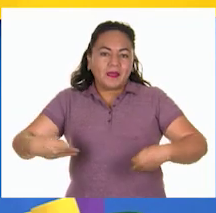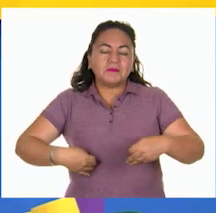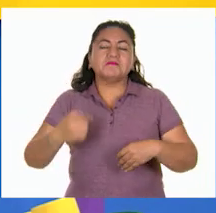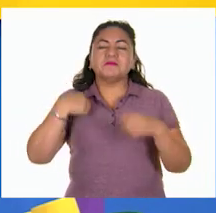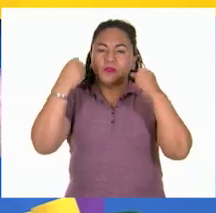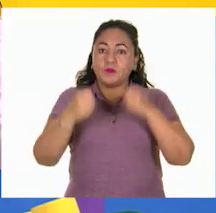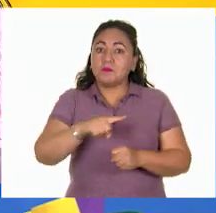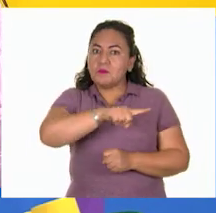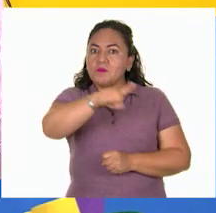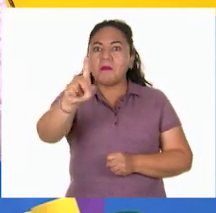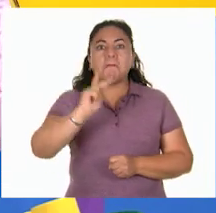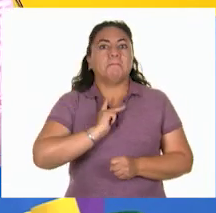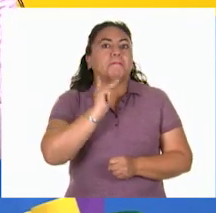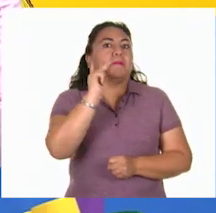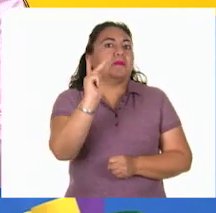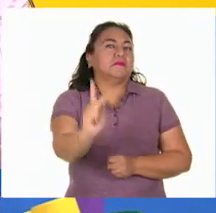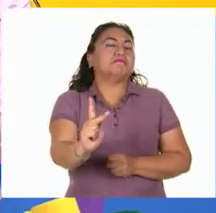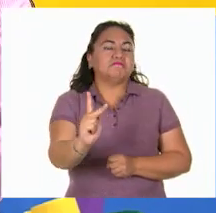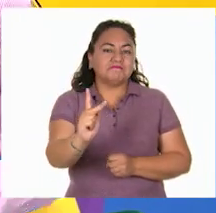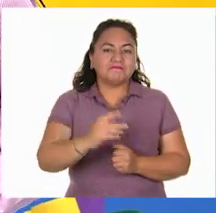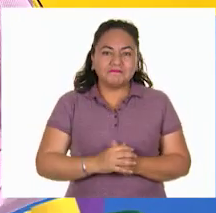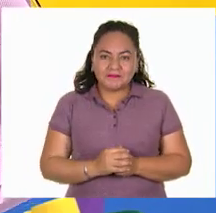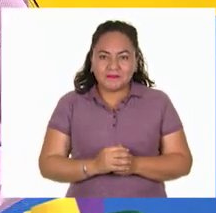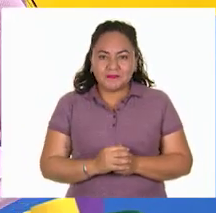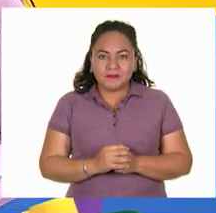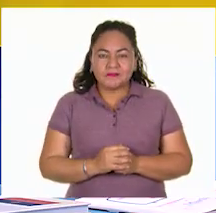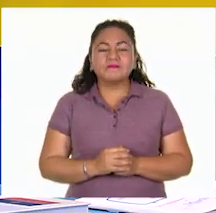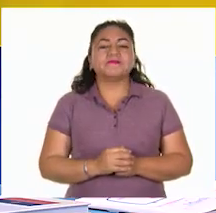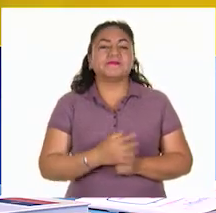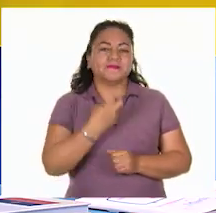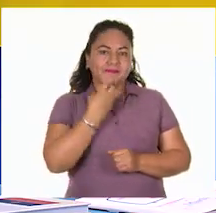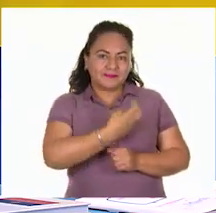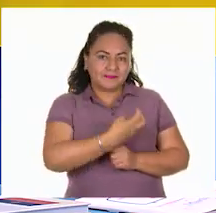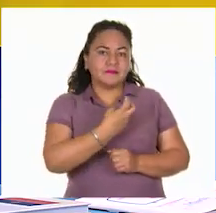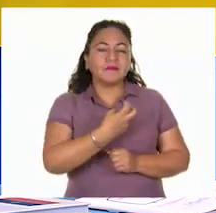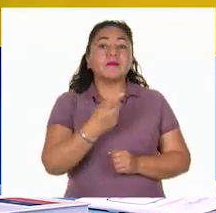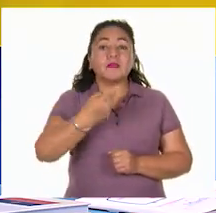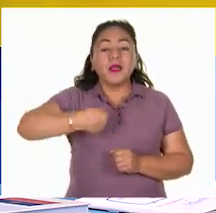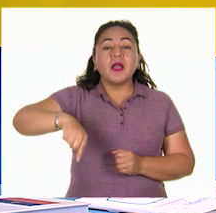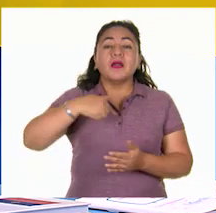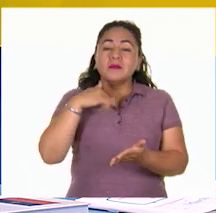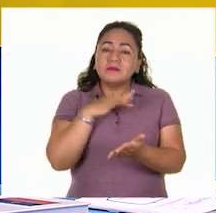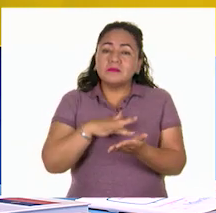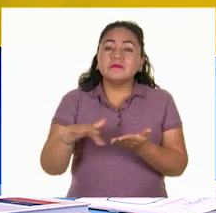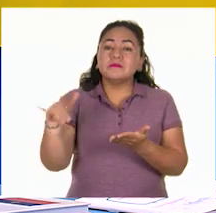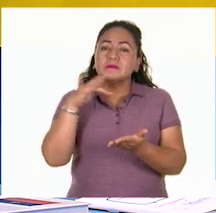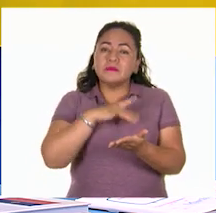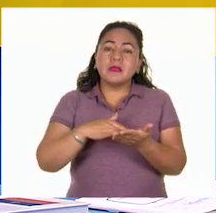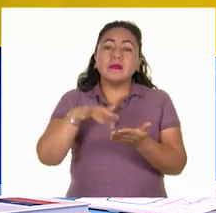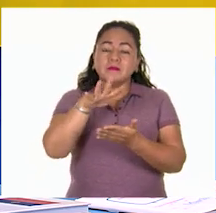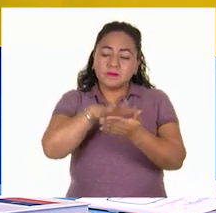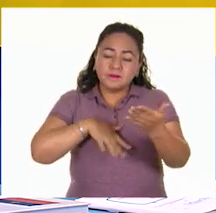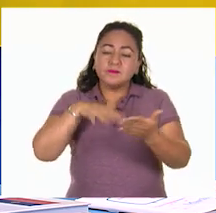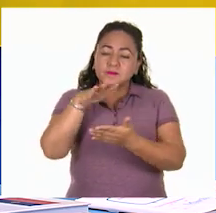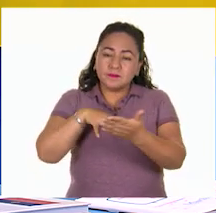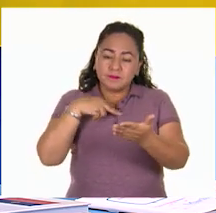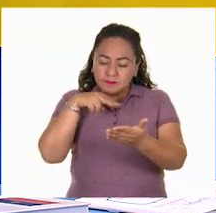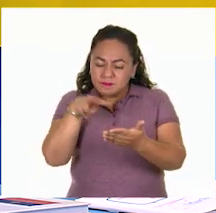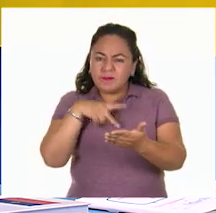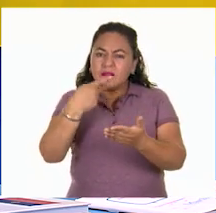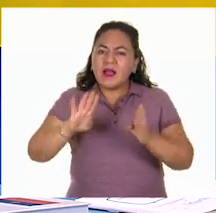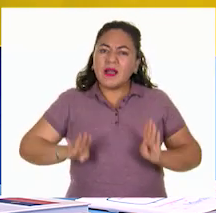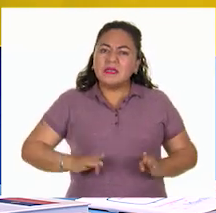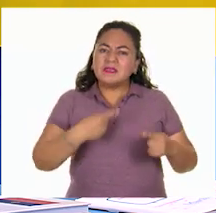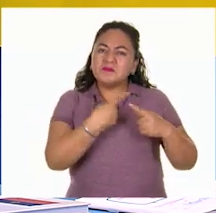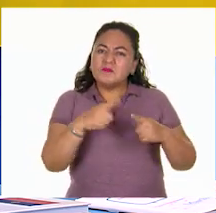casa les ha sucedido exactamente lo mismo. Así es, María. Hemos leído muchos textos y explorado sus